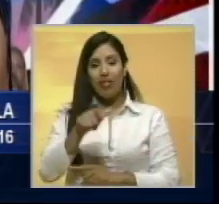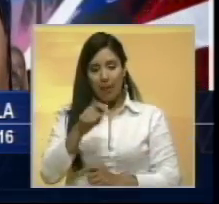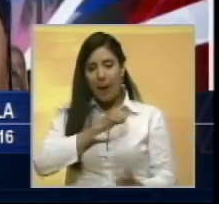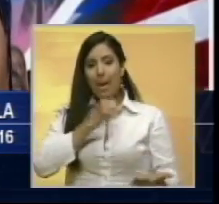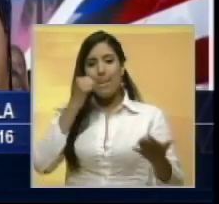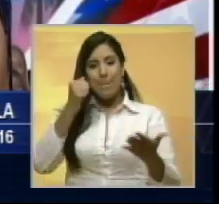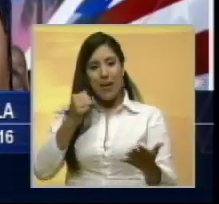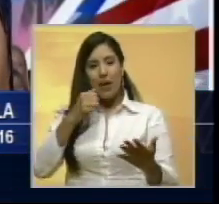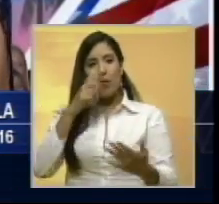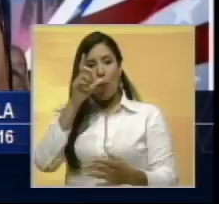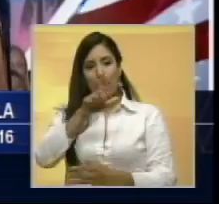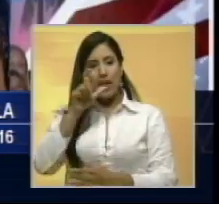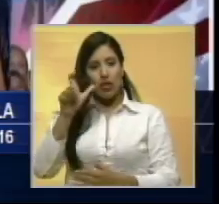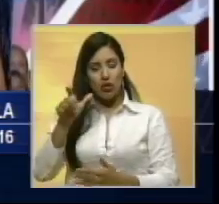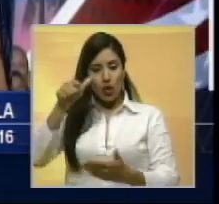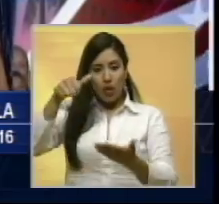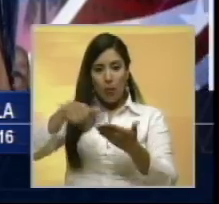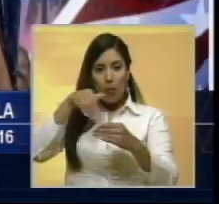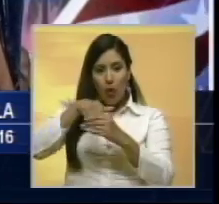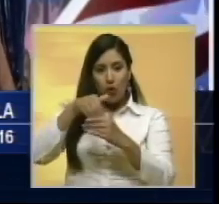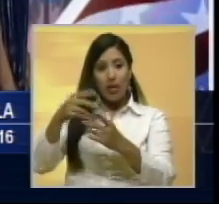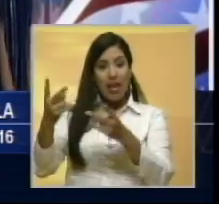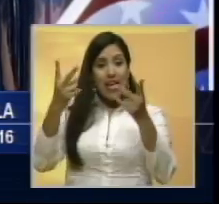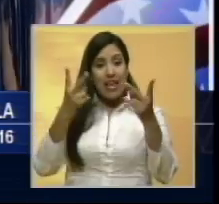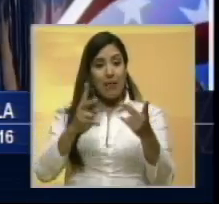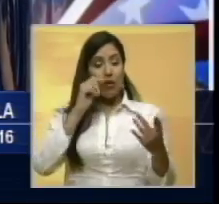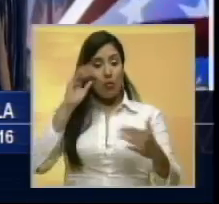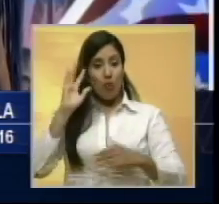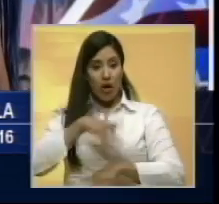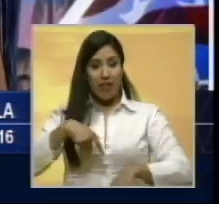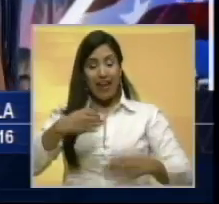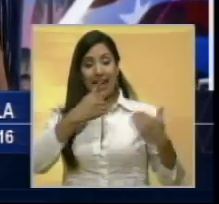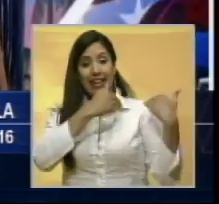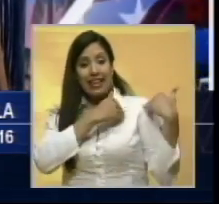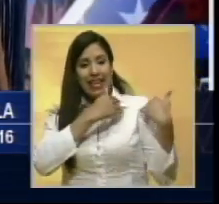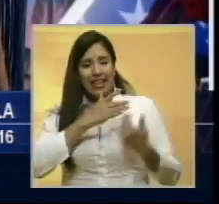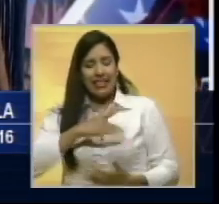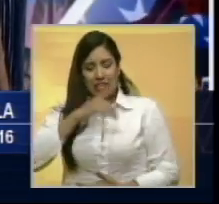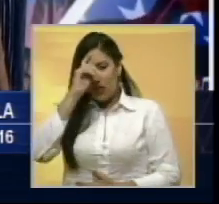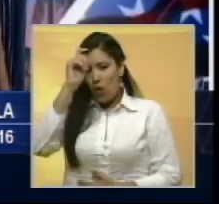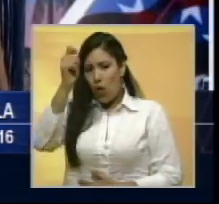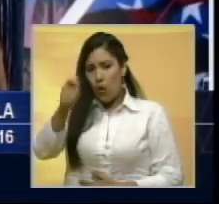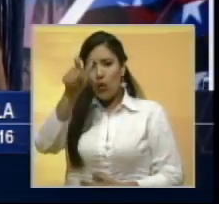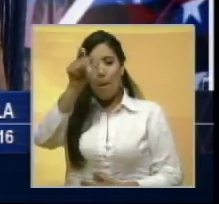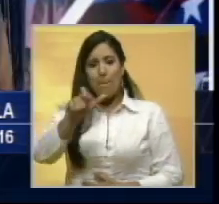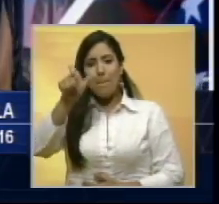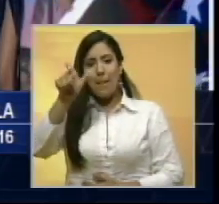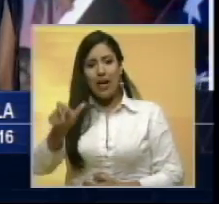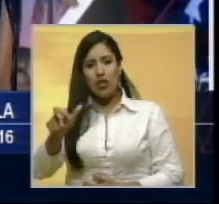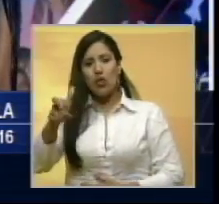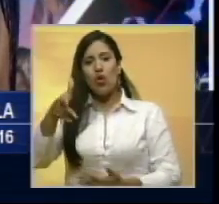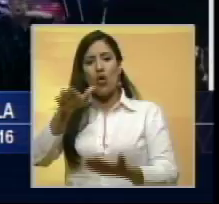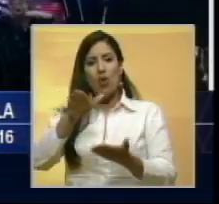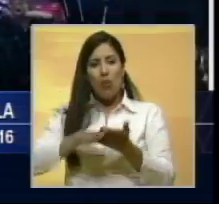fueron premiados por la audiencia. En mitad de la ceremonia, Jessica Alba encabezó un sentido homenaje a las víctimas de los trágicos hechos suscitados